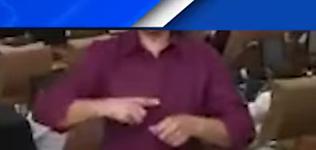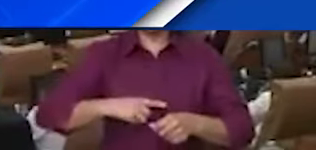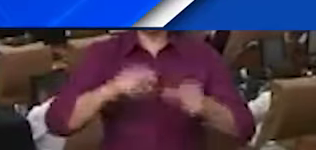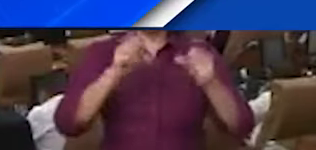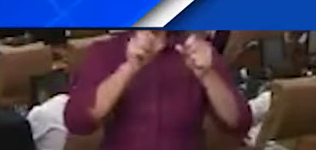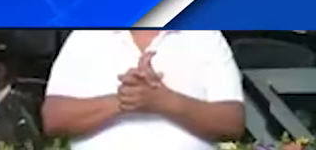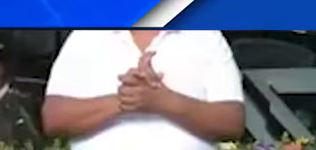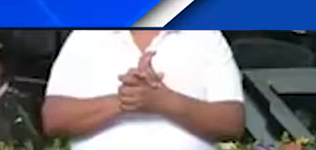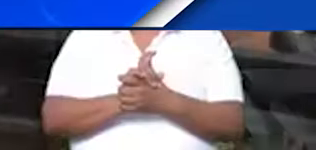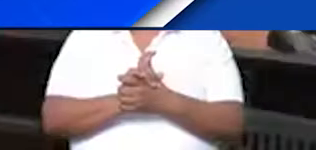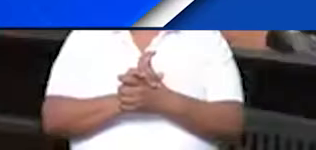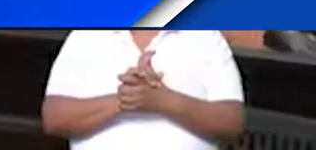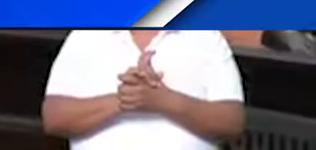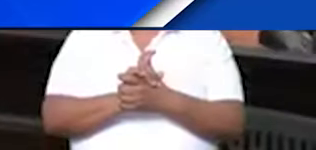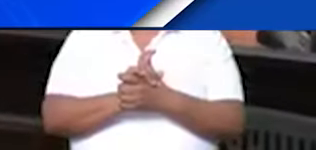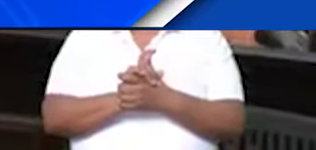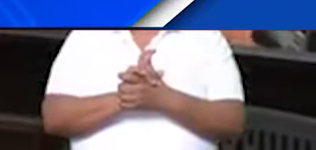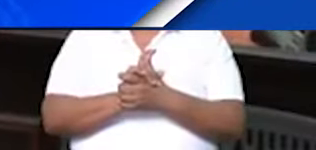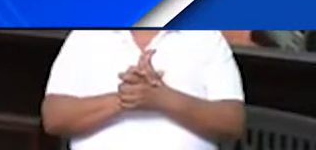diputado cada uno.